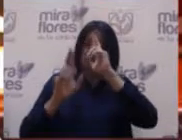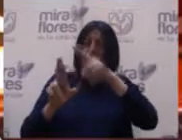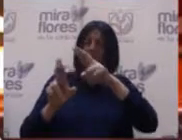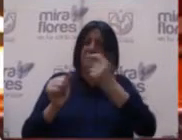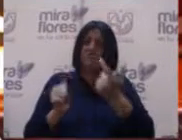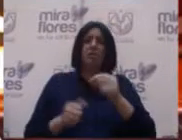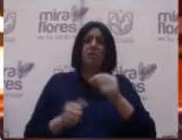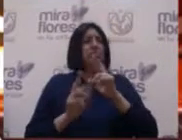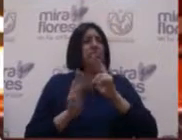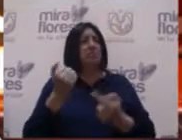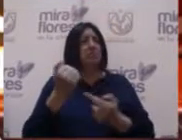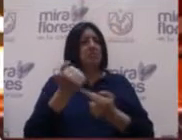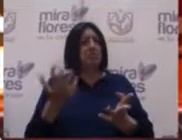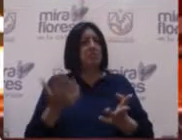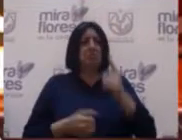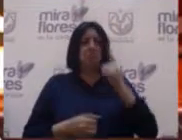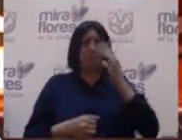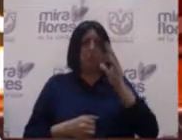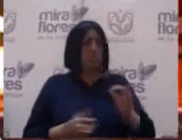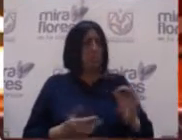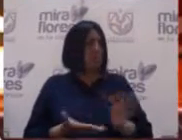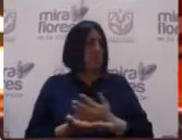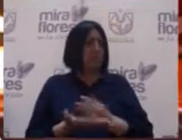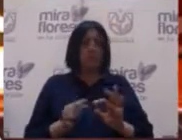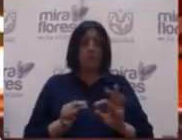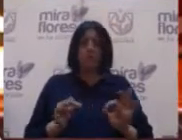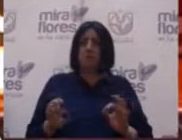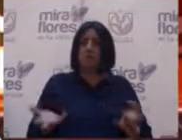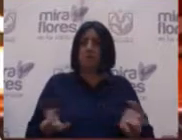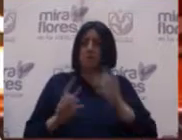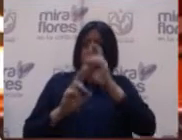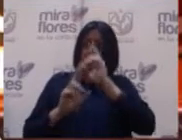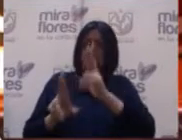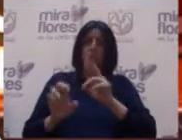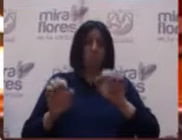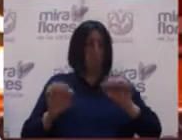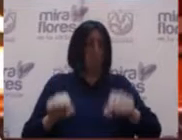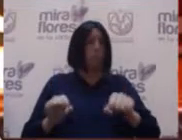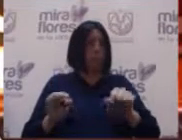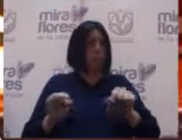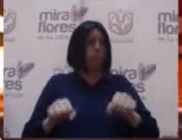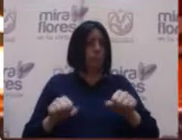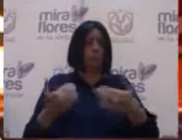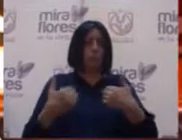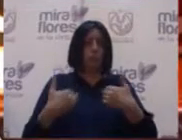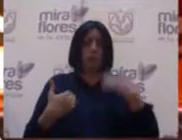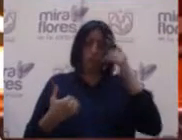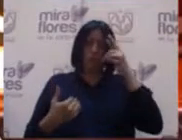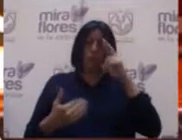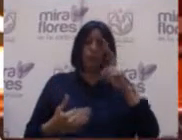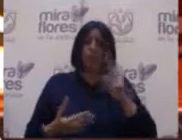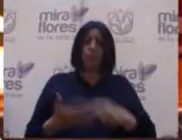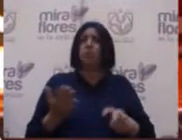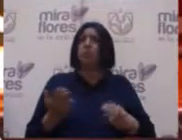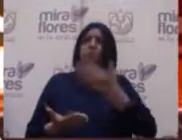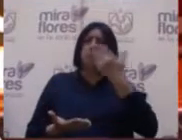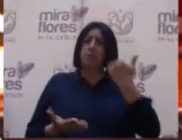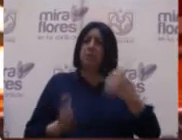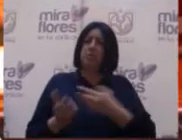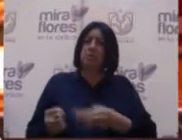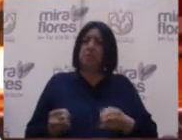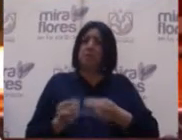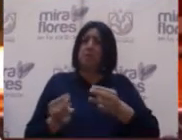regidores. Yo creo que aquí no hay nadie que no tenga respeto, todo lo contrario. Y la mejor forma de demostrar de que hay